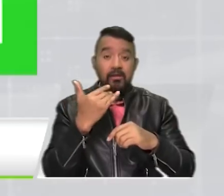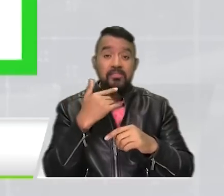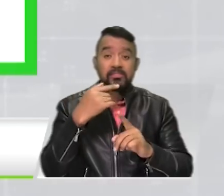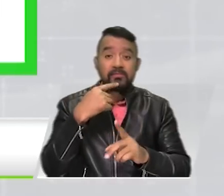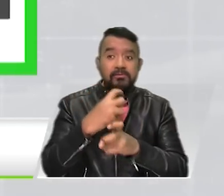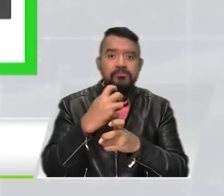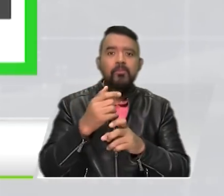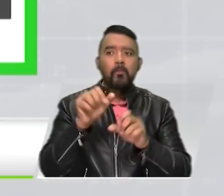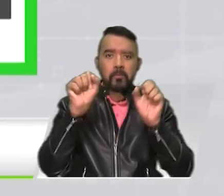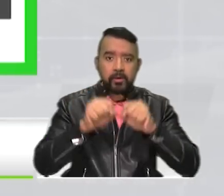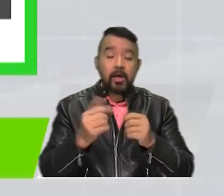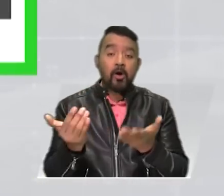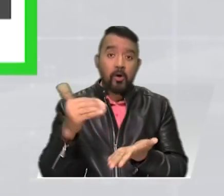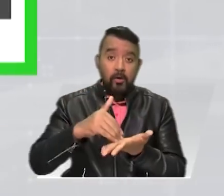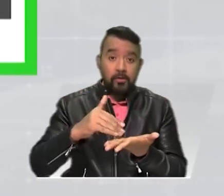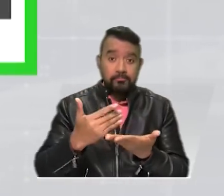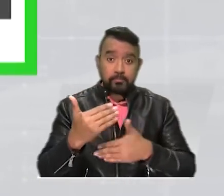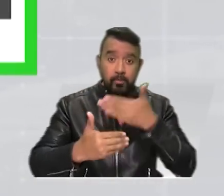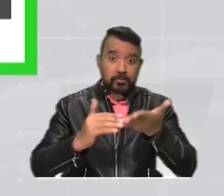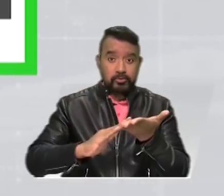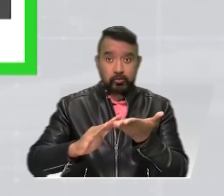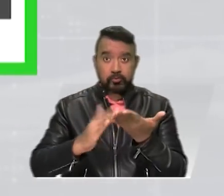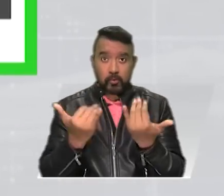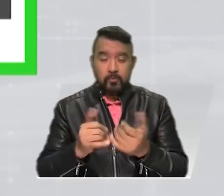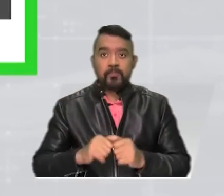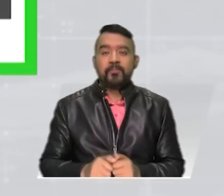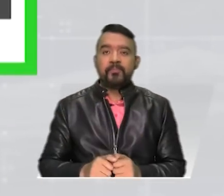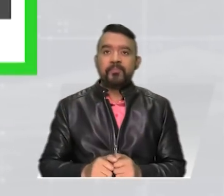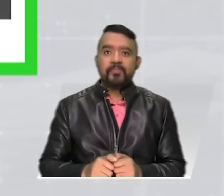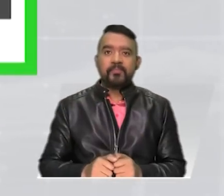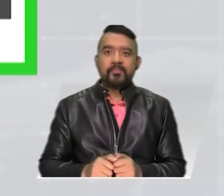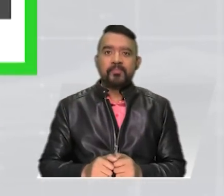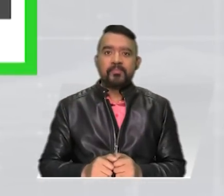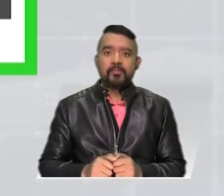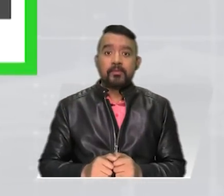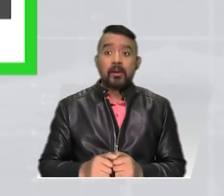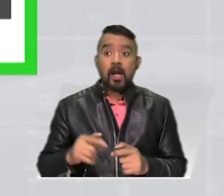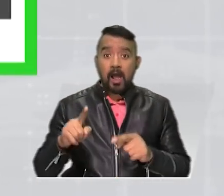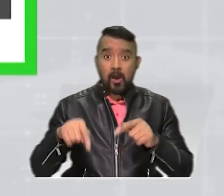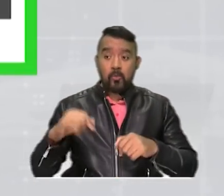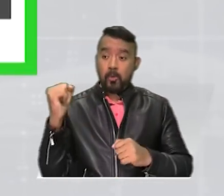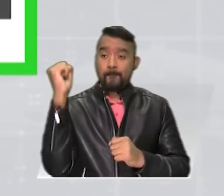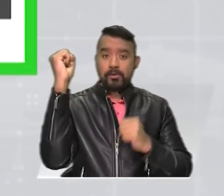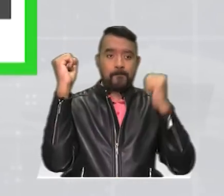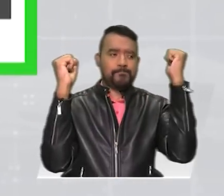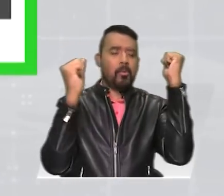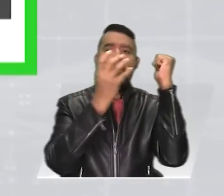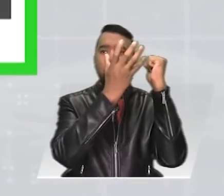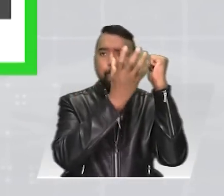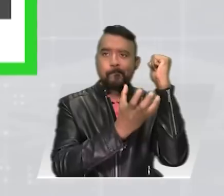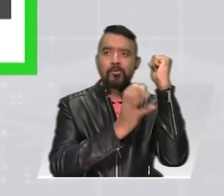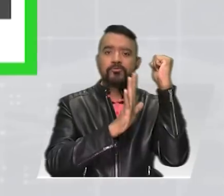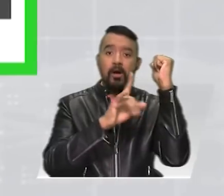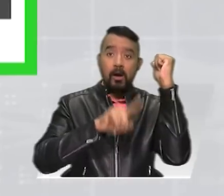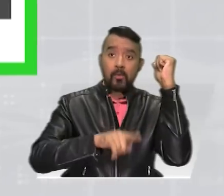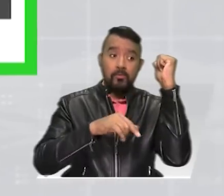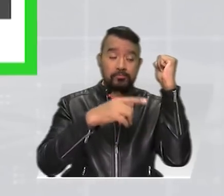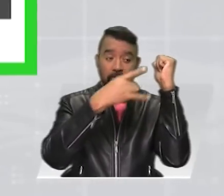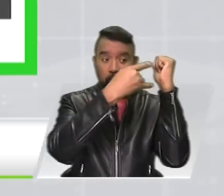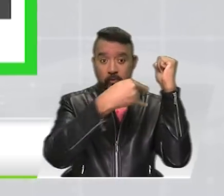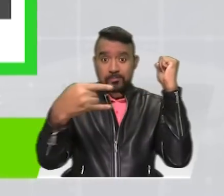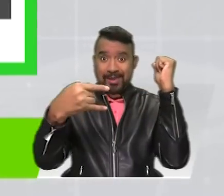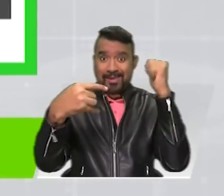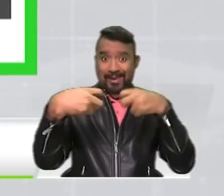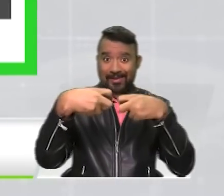debido este año actualmente se tienen tres transformadores de distribución sin servicio para lo cual nuestro personal